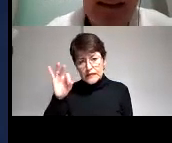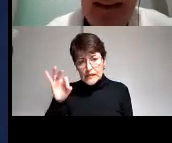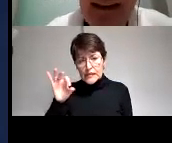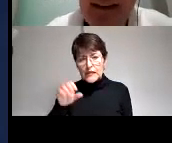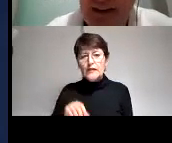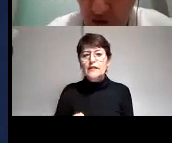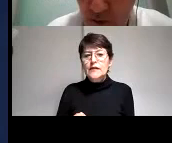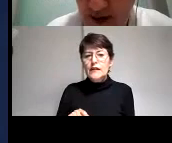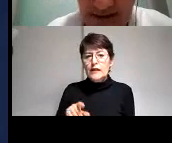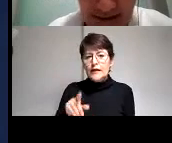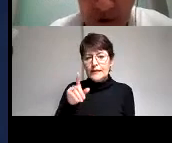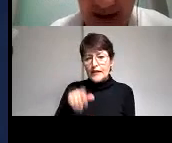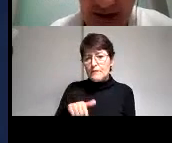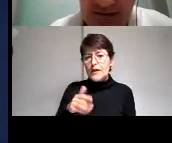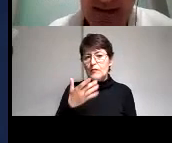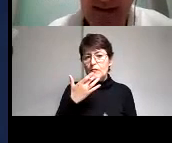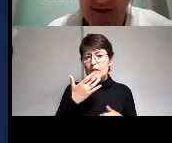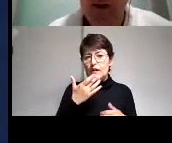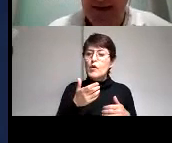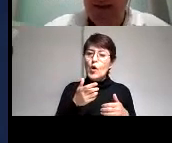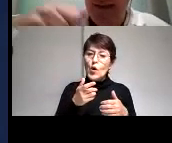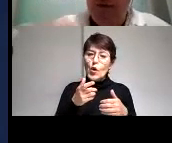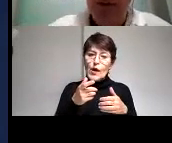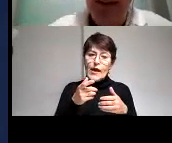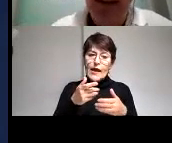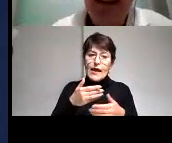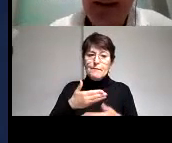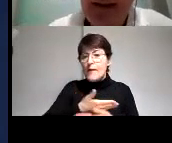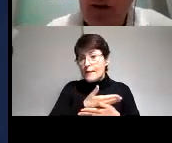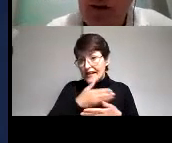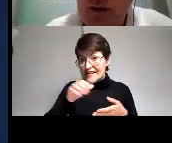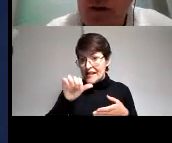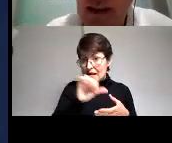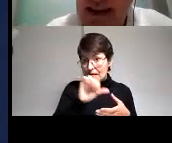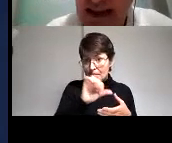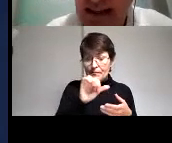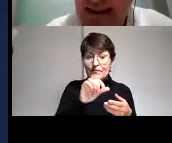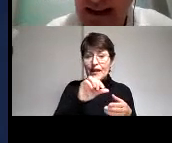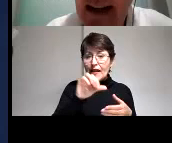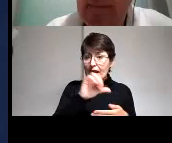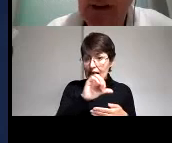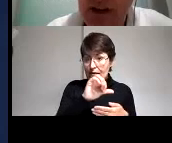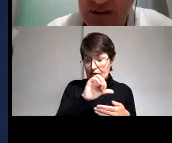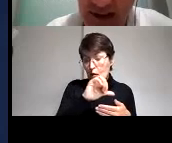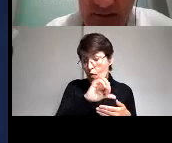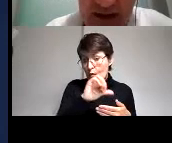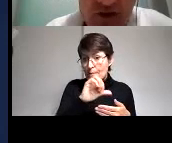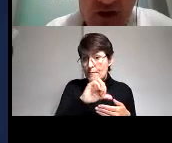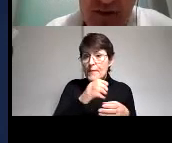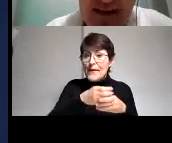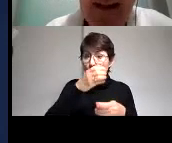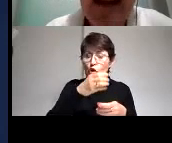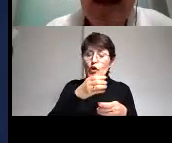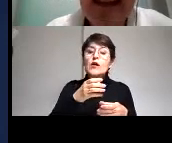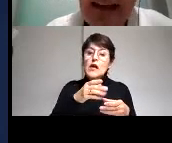que si se añade a la leche de fórmula, es decir, no a la leche materna, sino a la leche de bote, reduce los episodios de diarrea, pero también los estreñimientos en